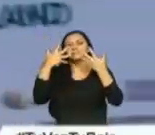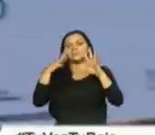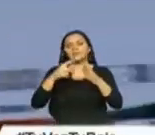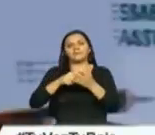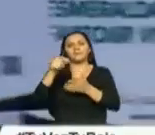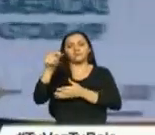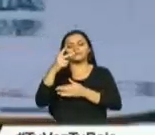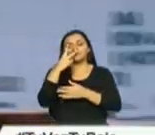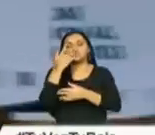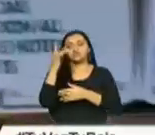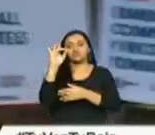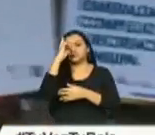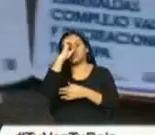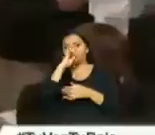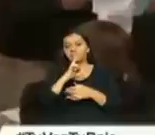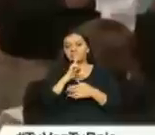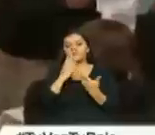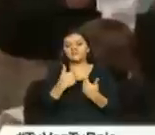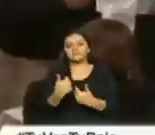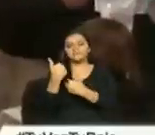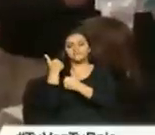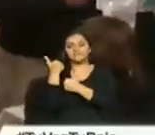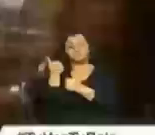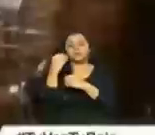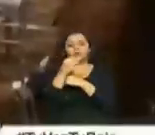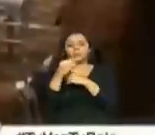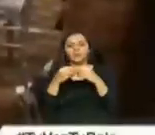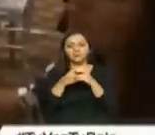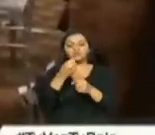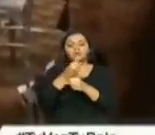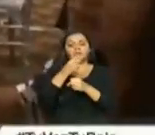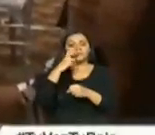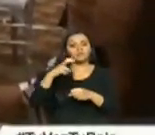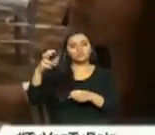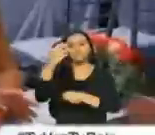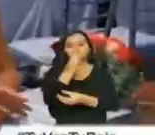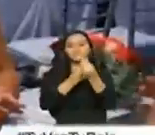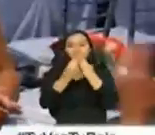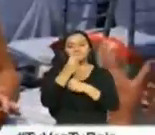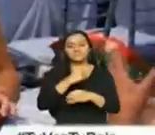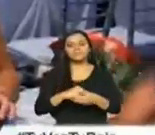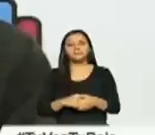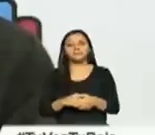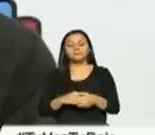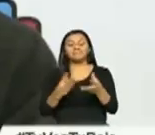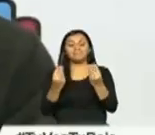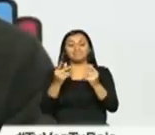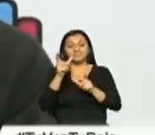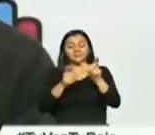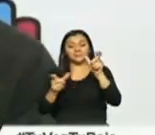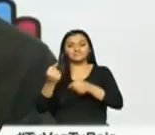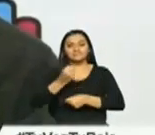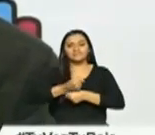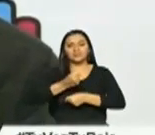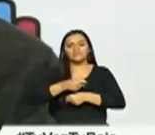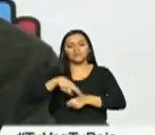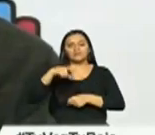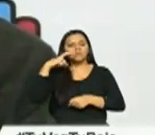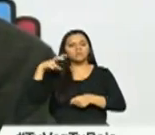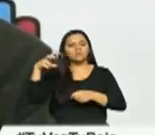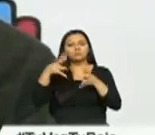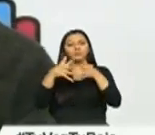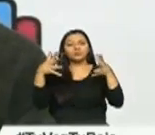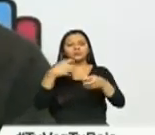de 18 perfiles en los sectores de alojamiento, operación turística, alimentos y bebidas. Mucha gente que trabaja en turismo lo viene haciendo por